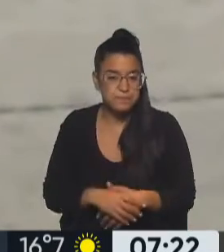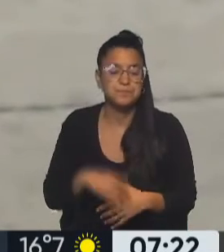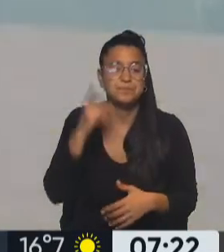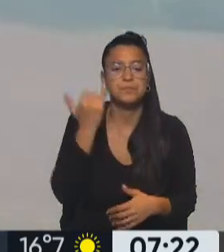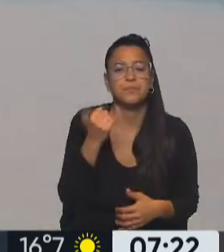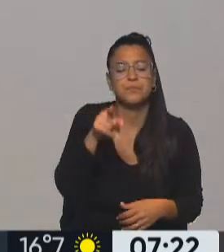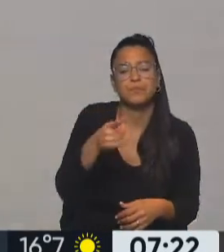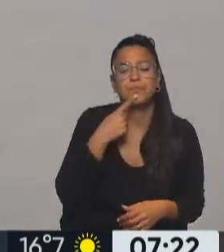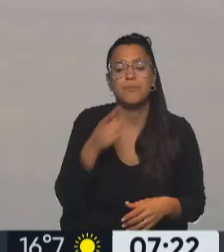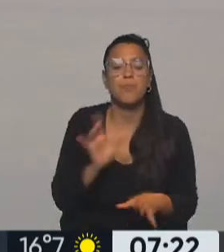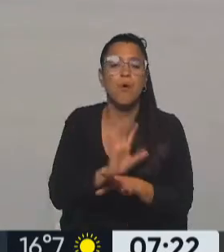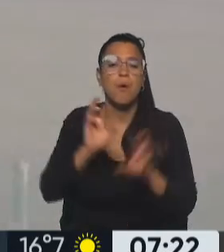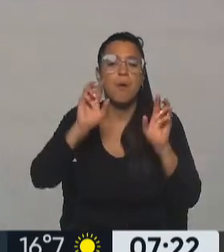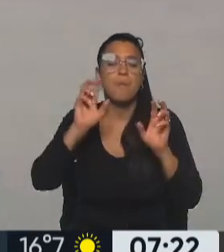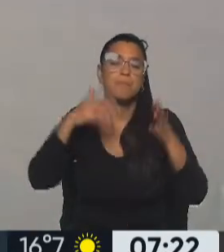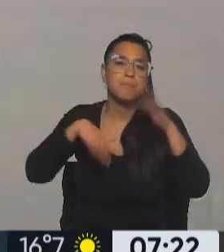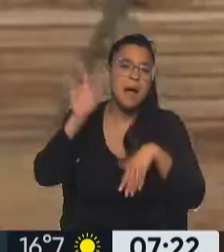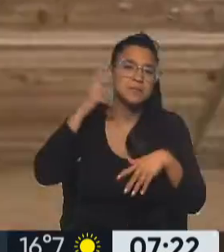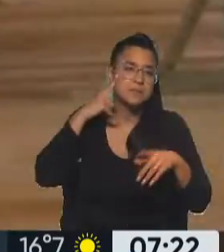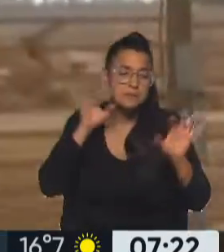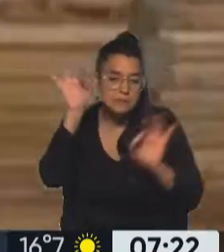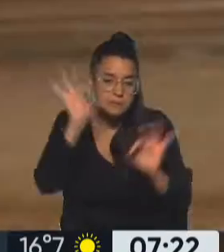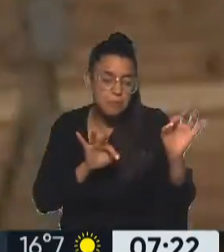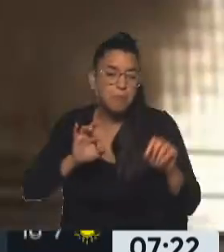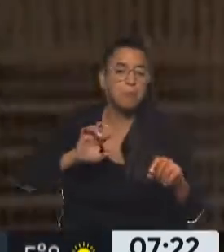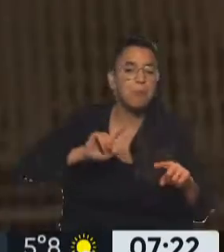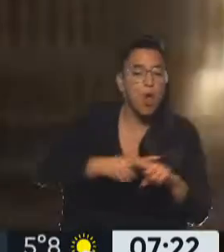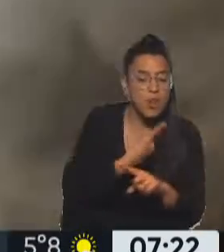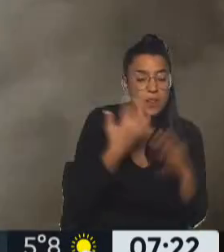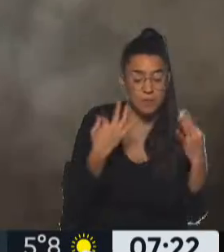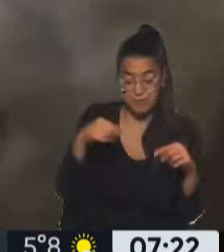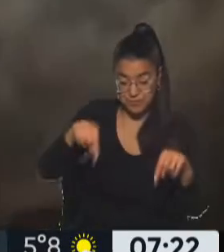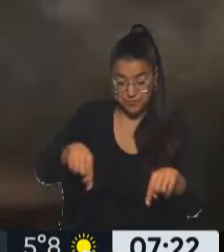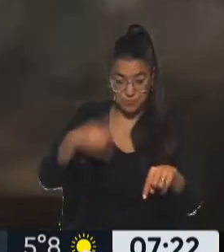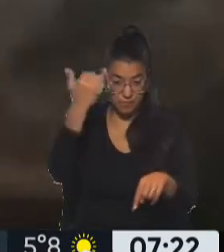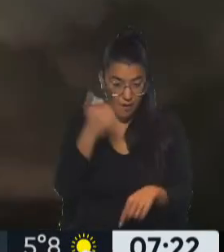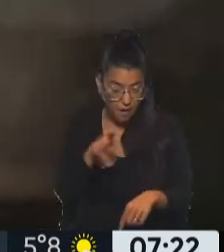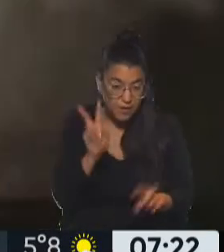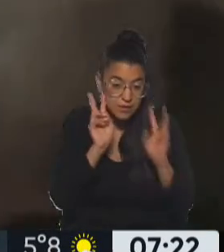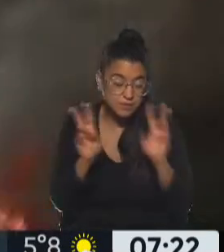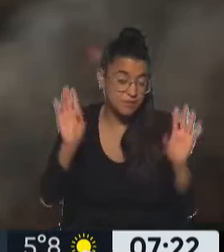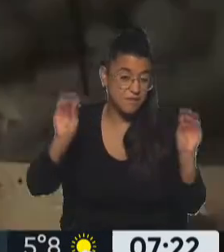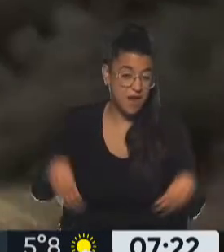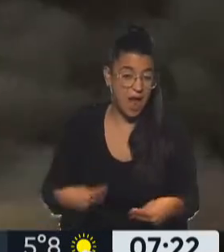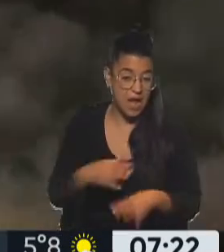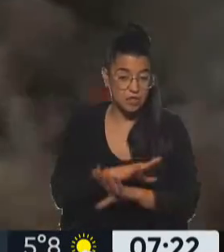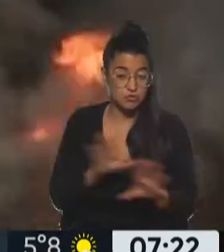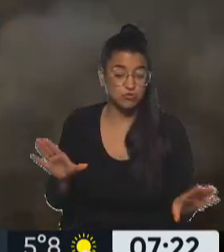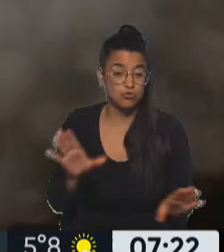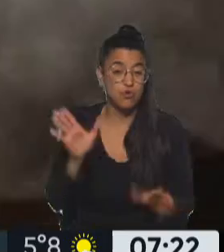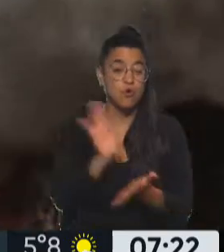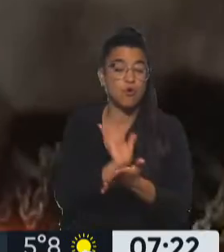alguna clase de visión más política y menos de crónica, estamos ante el fracaso de